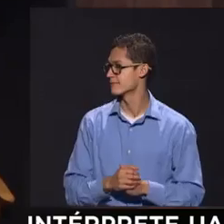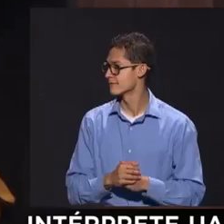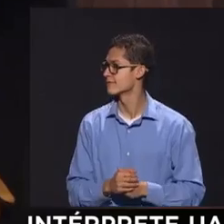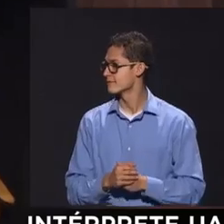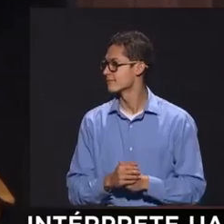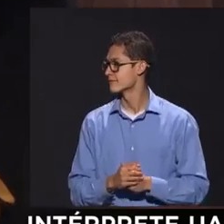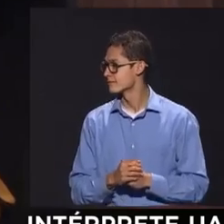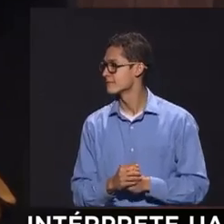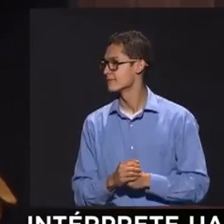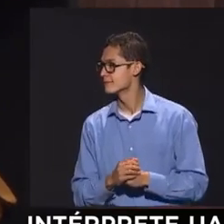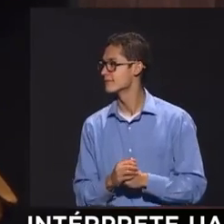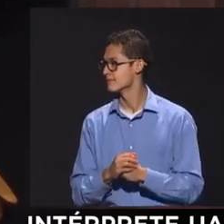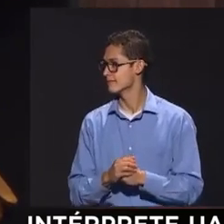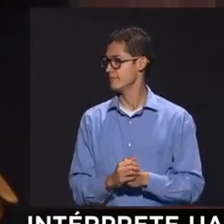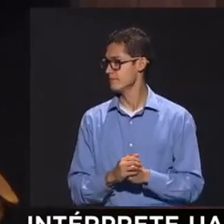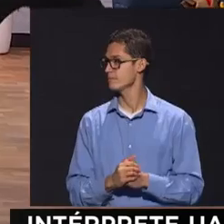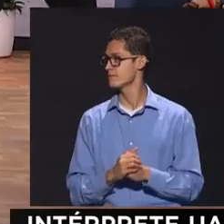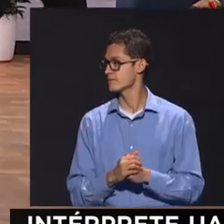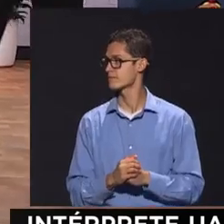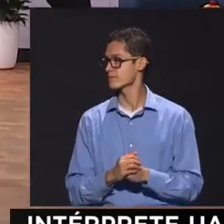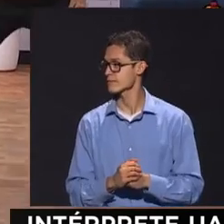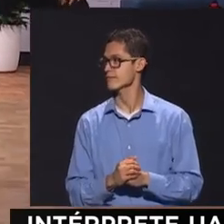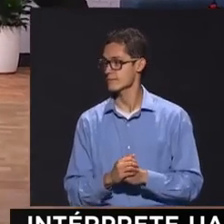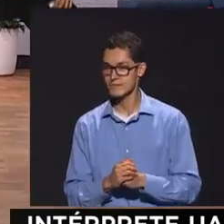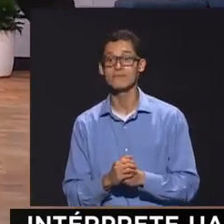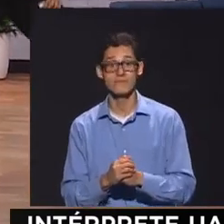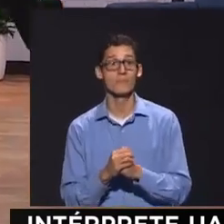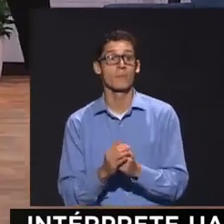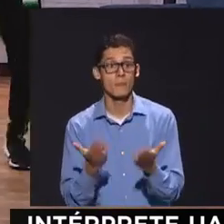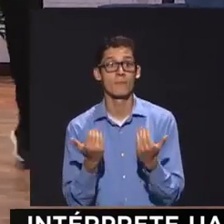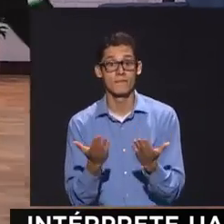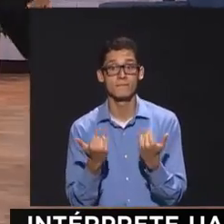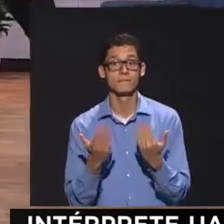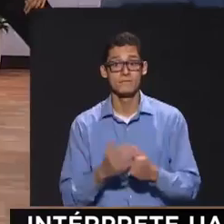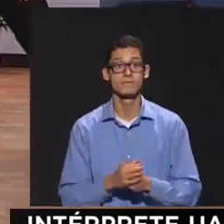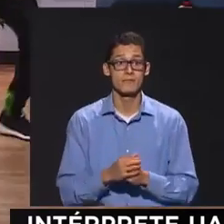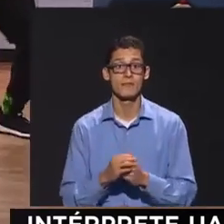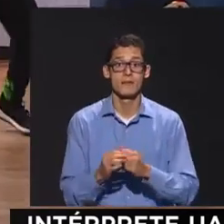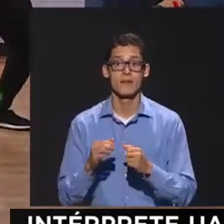e mirando vamos vamos